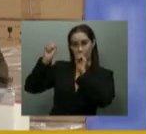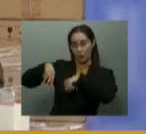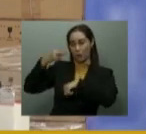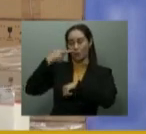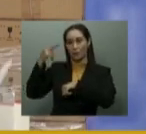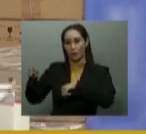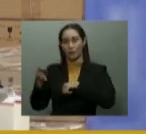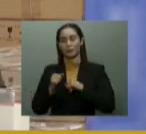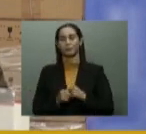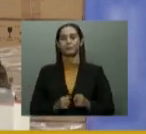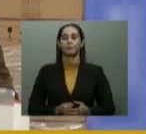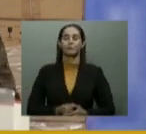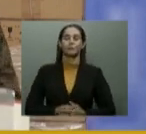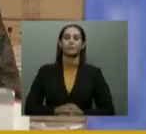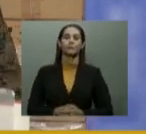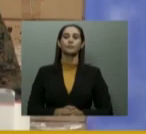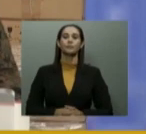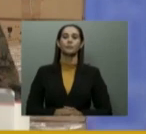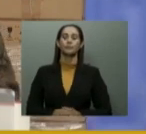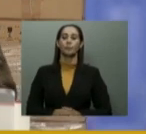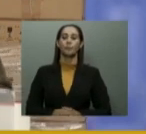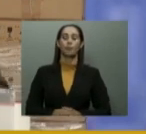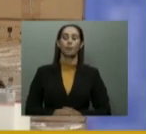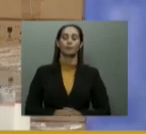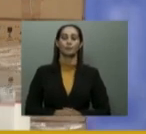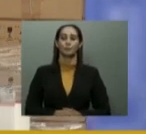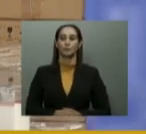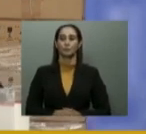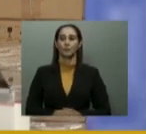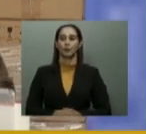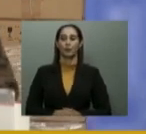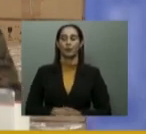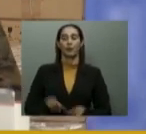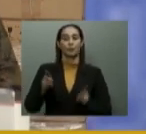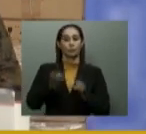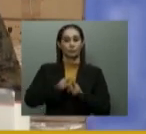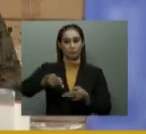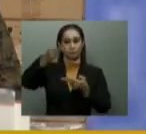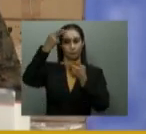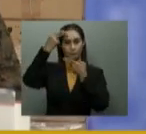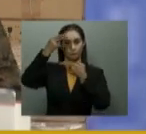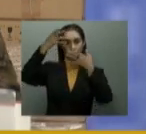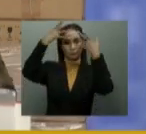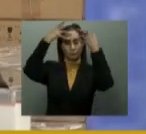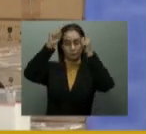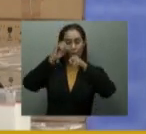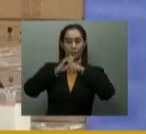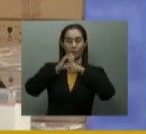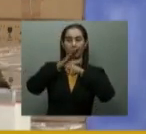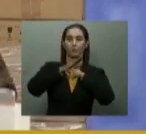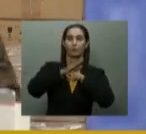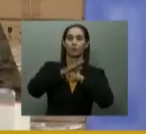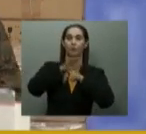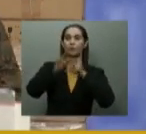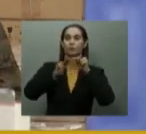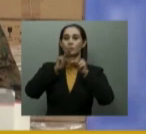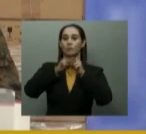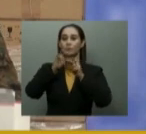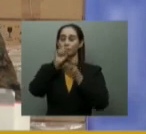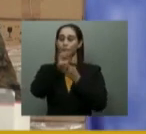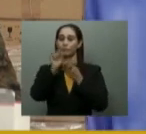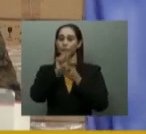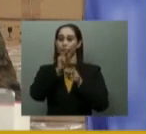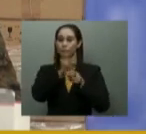pasando en este país entonces hay que darle formación hay que formar lo que hay que pasarse seis meses y ocho meses y un año perfecto